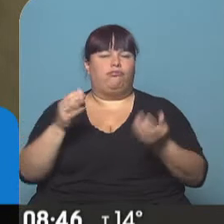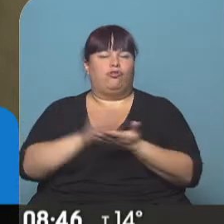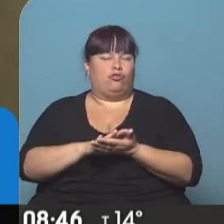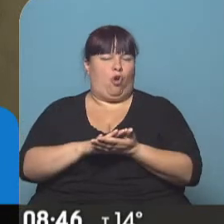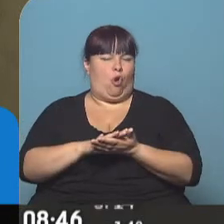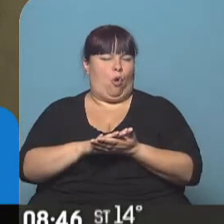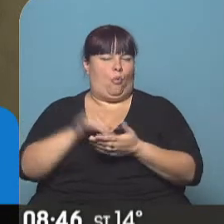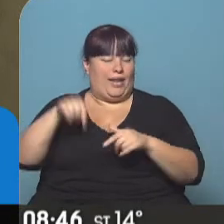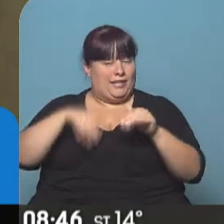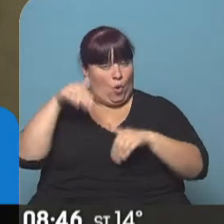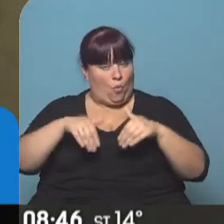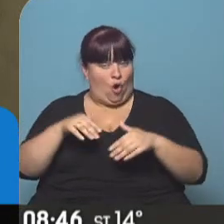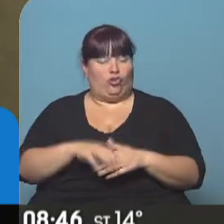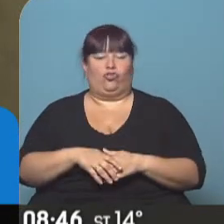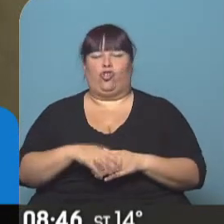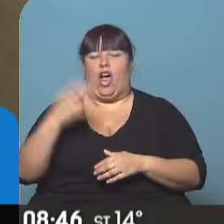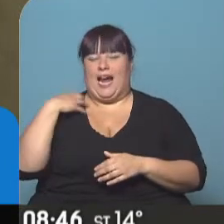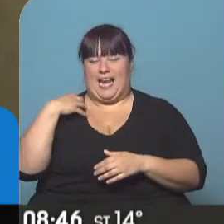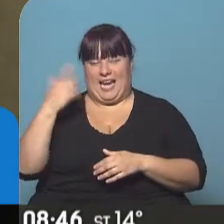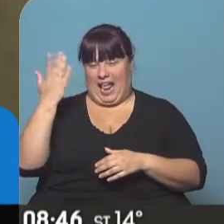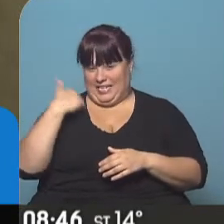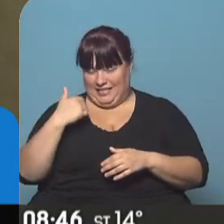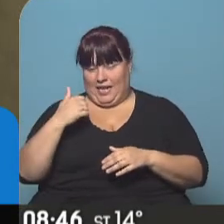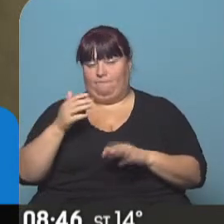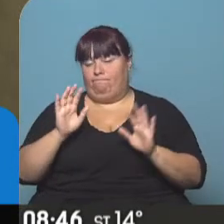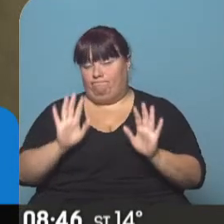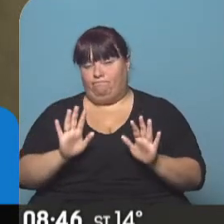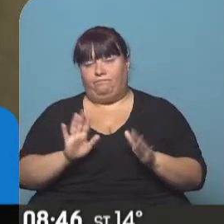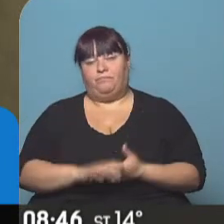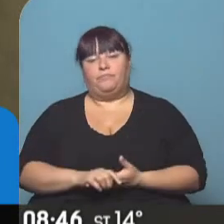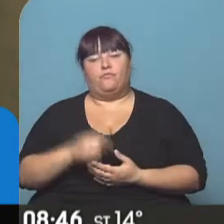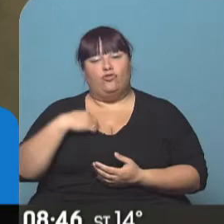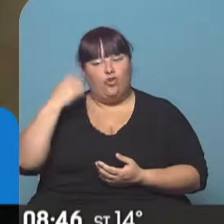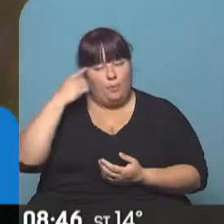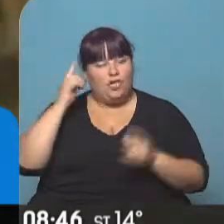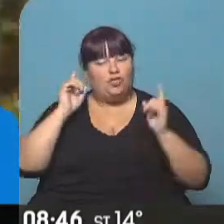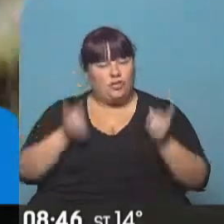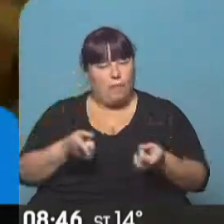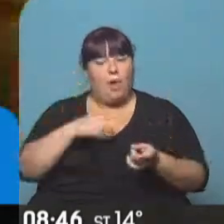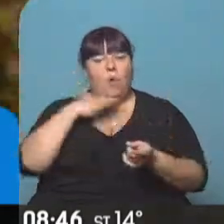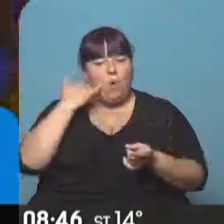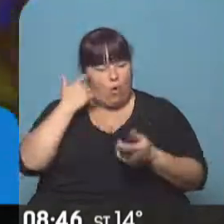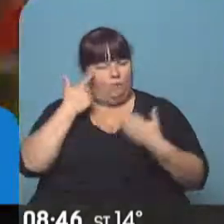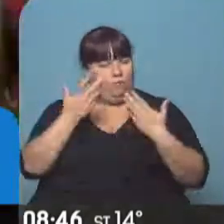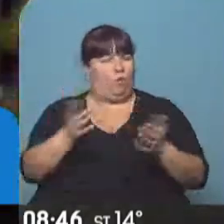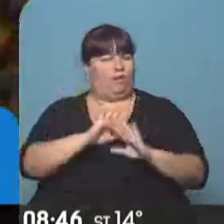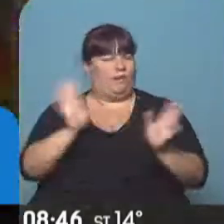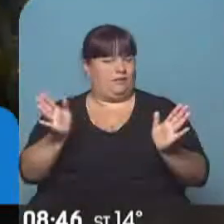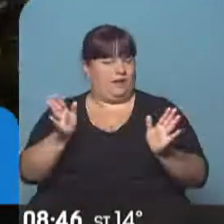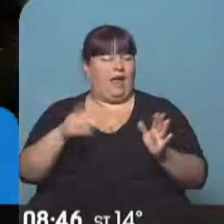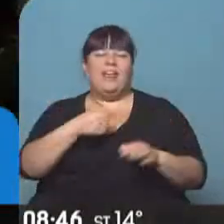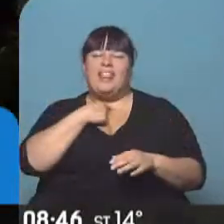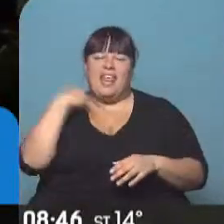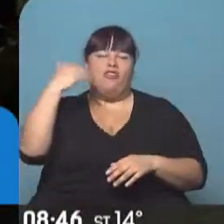en esta elección general del de ayer por lo cual creo que también jujuy ha dado muestra de lo que